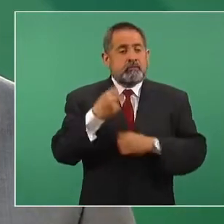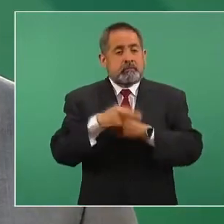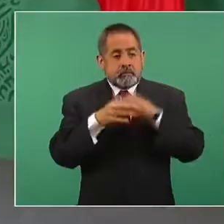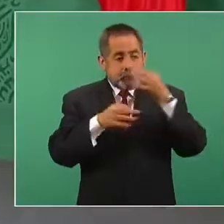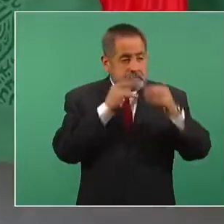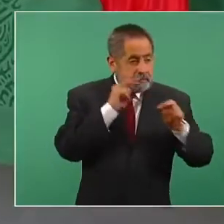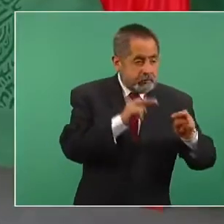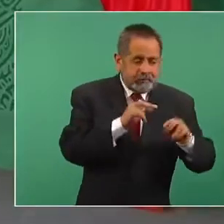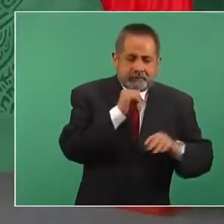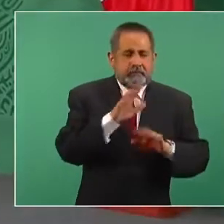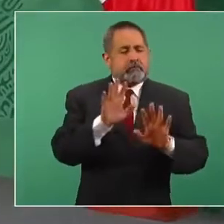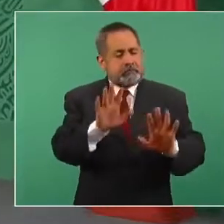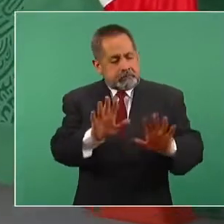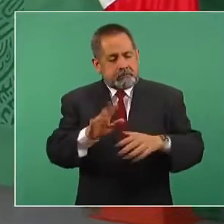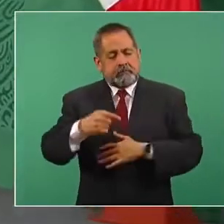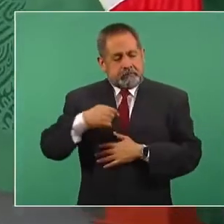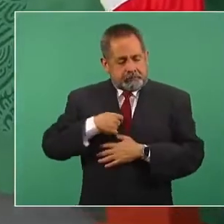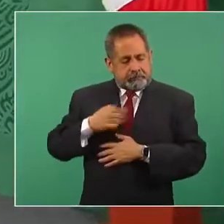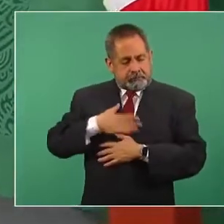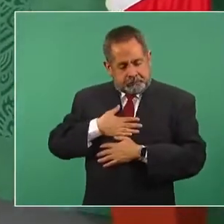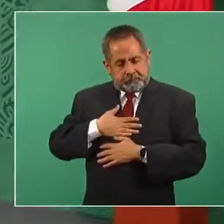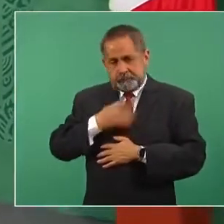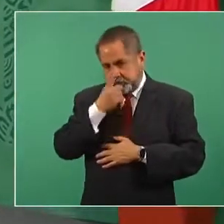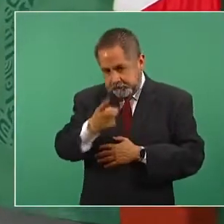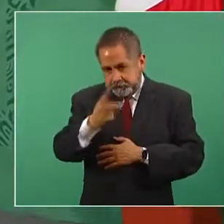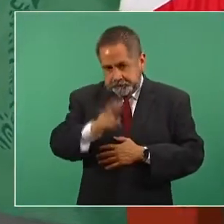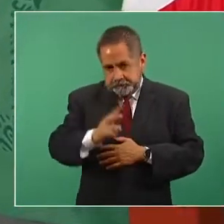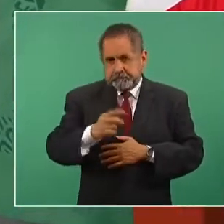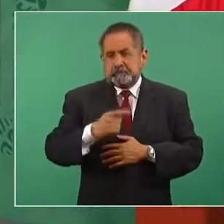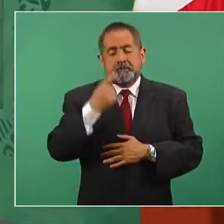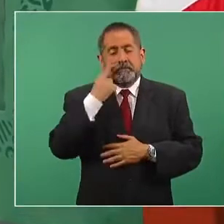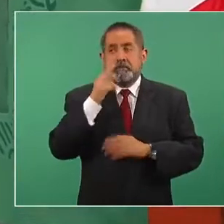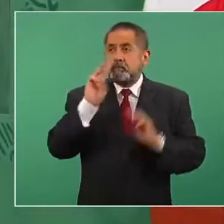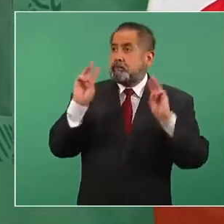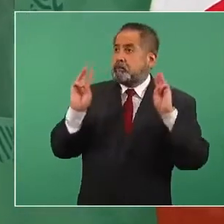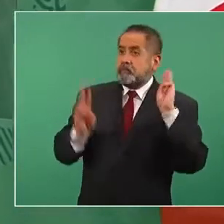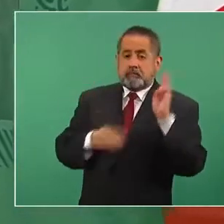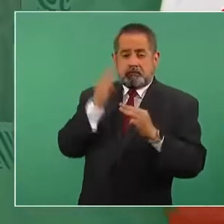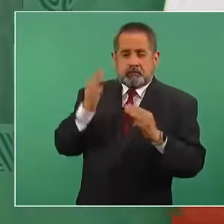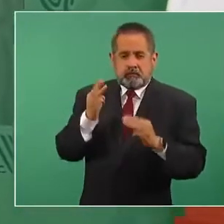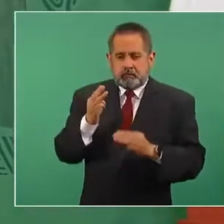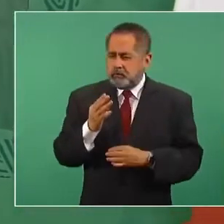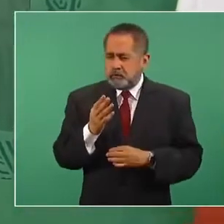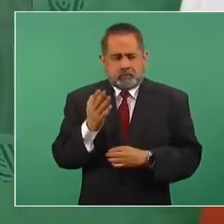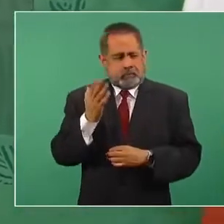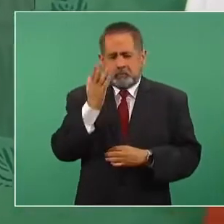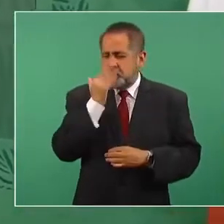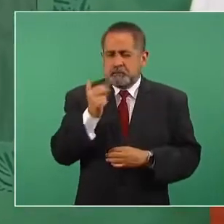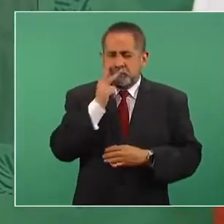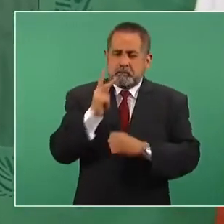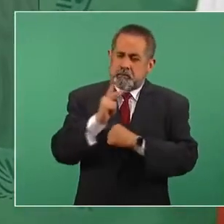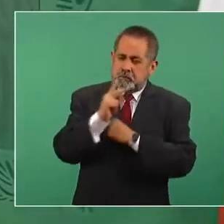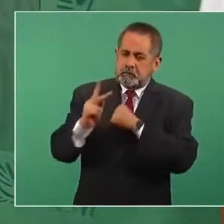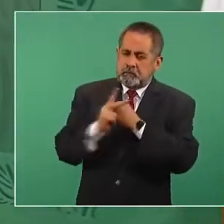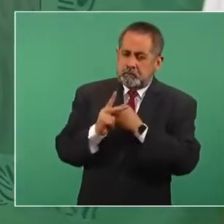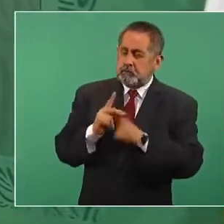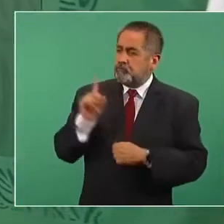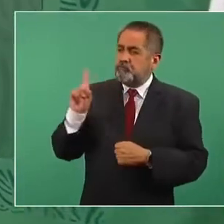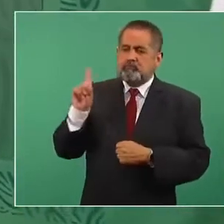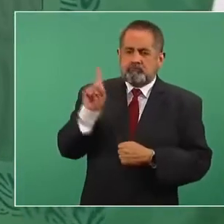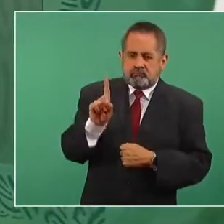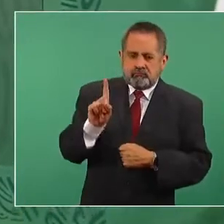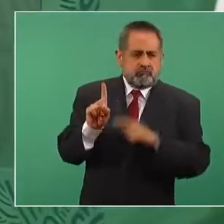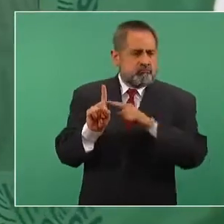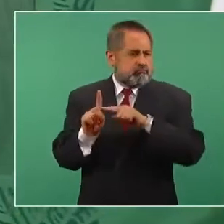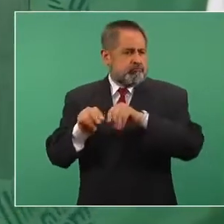televisión. Pero no creo que haya un país en el mundo en el que se haya